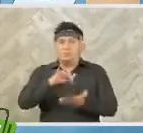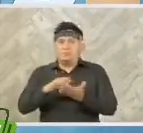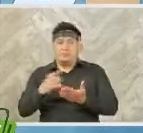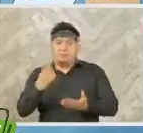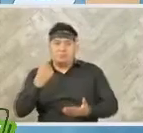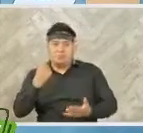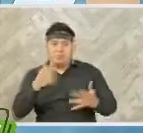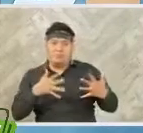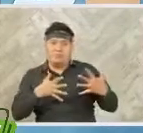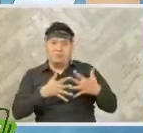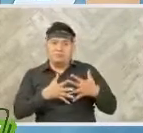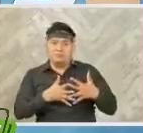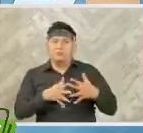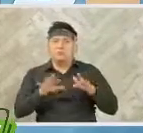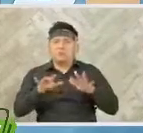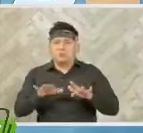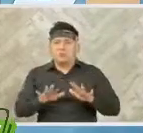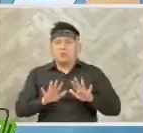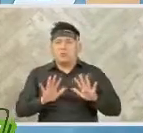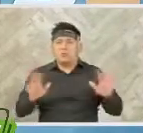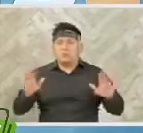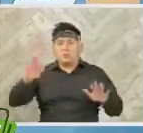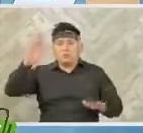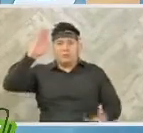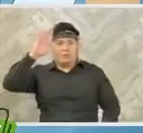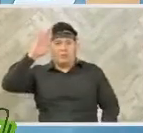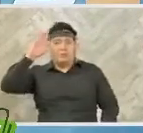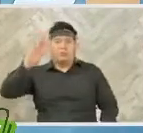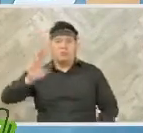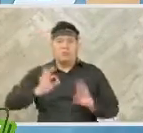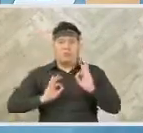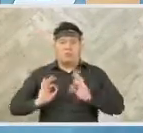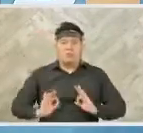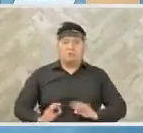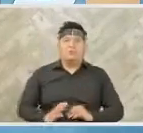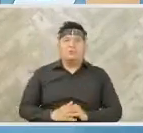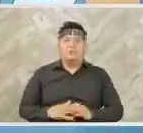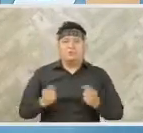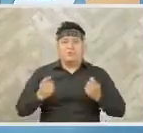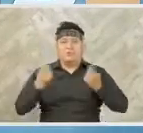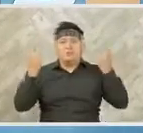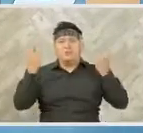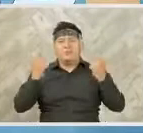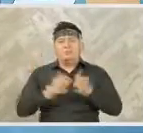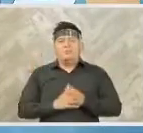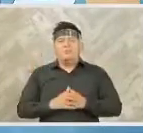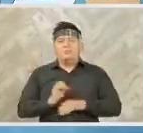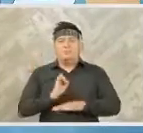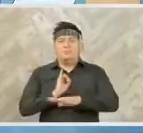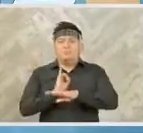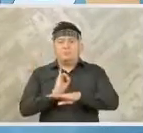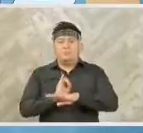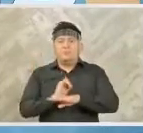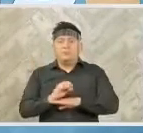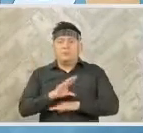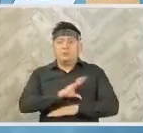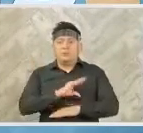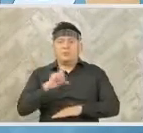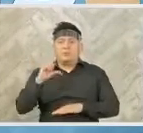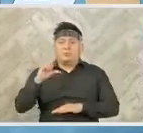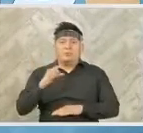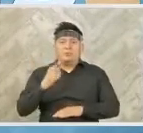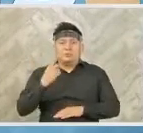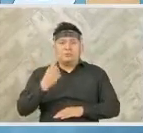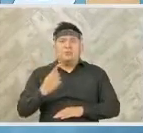donde diferentes secretarías, no solamente policía, ejército, sino también la oferta institucional de la alcaldía de San José de Cúcuta, empieza a